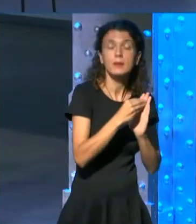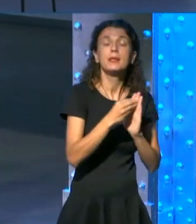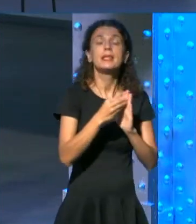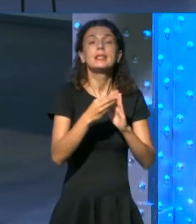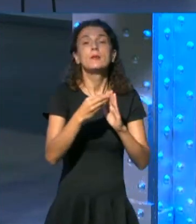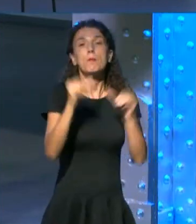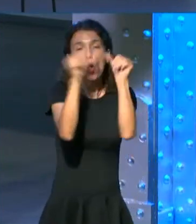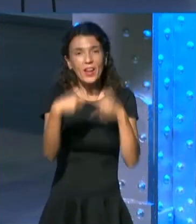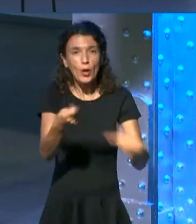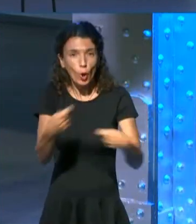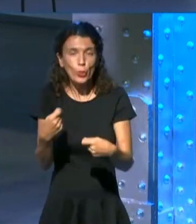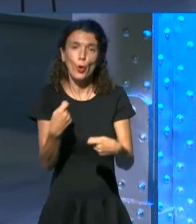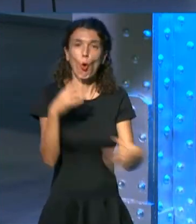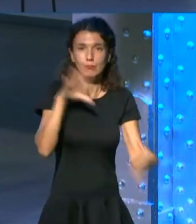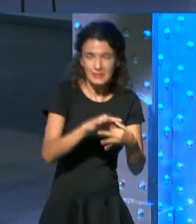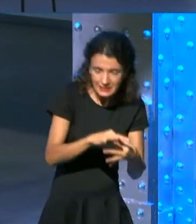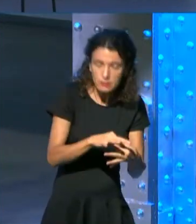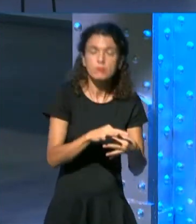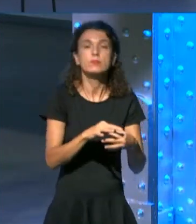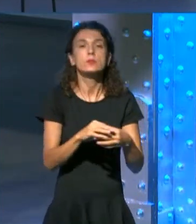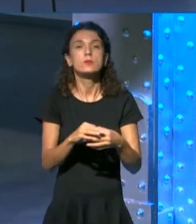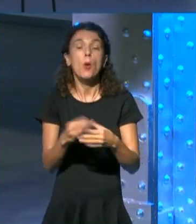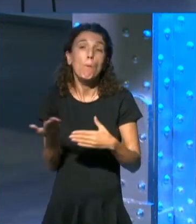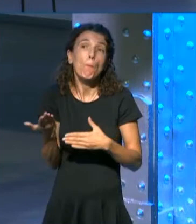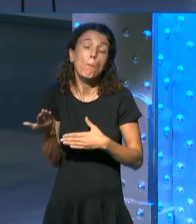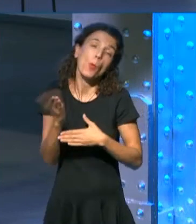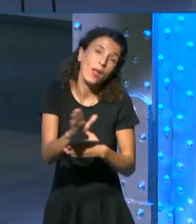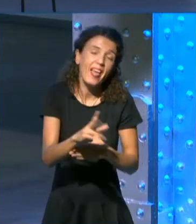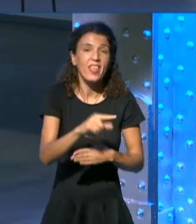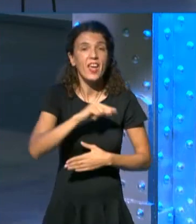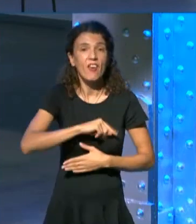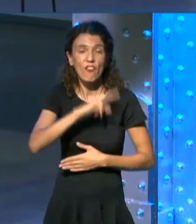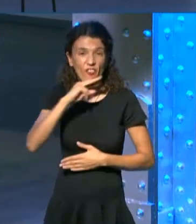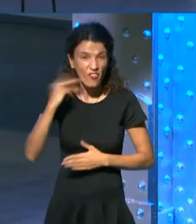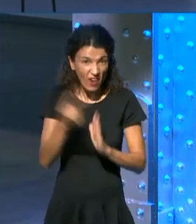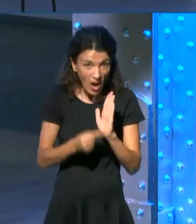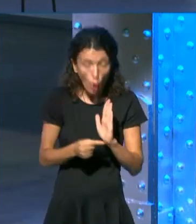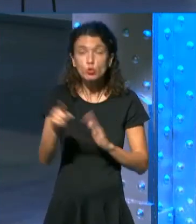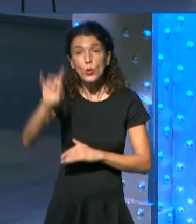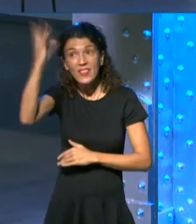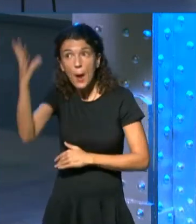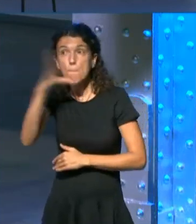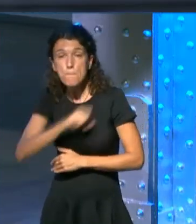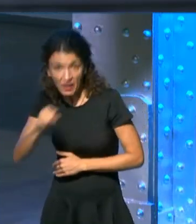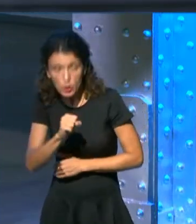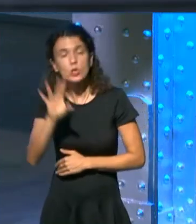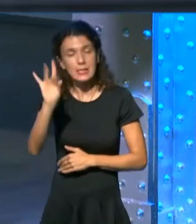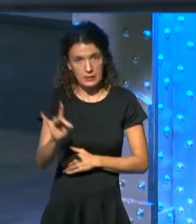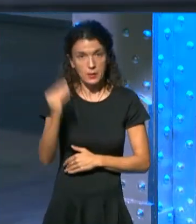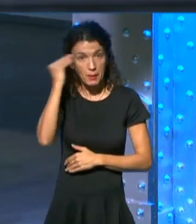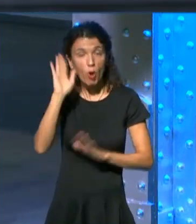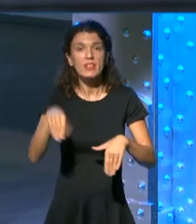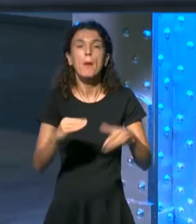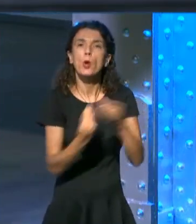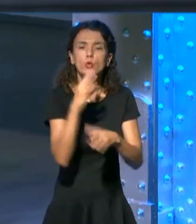la visión, en la propuesta de valor. Y luego tú tienes una idea maravillosa, pero tienes que pensar quién va a comprar mi